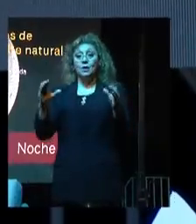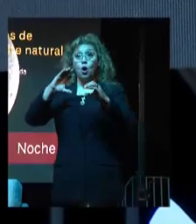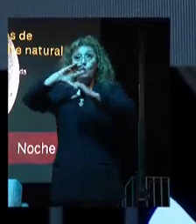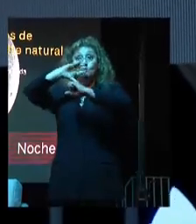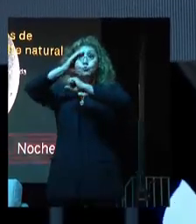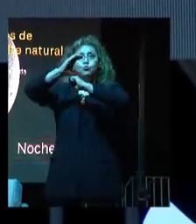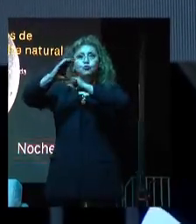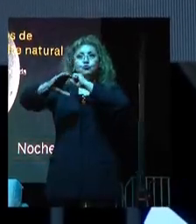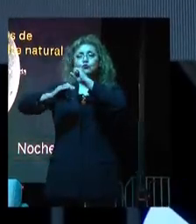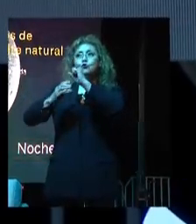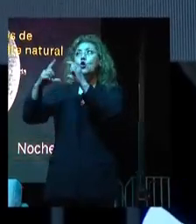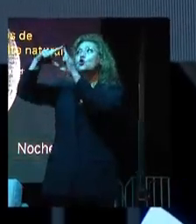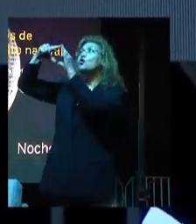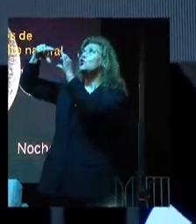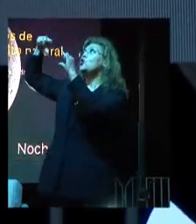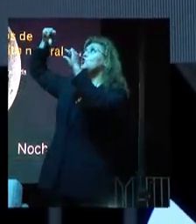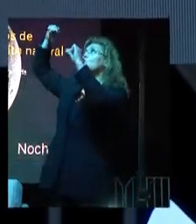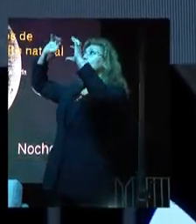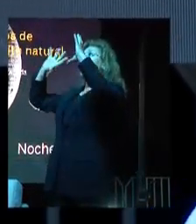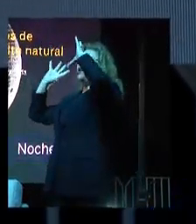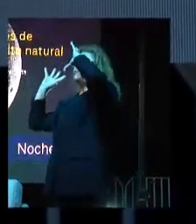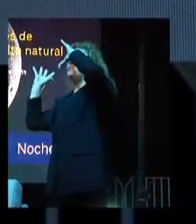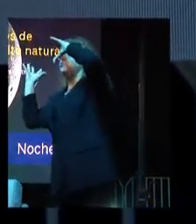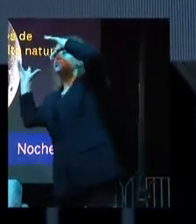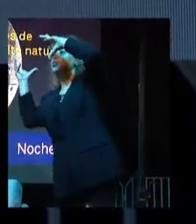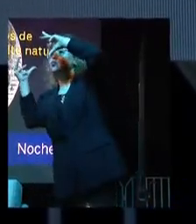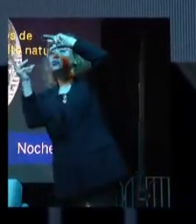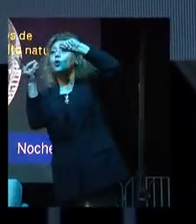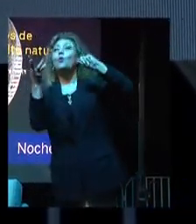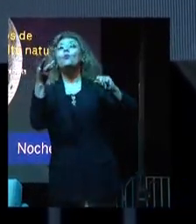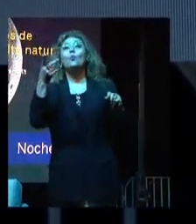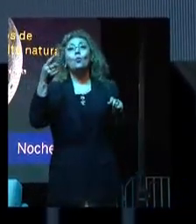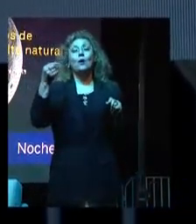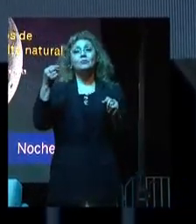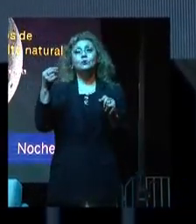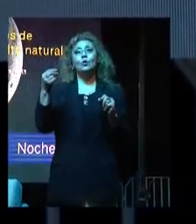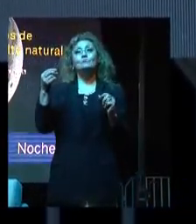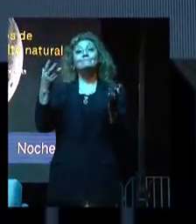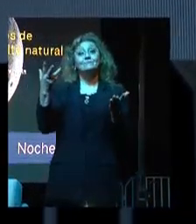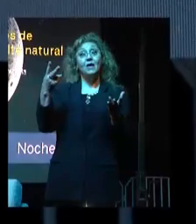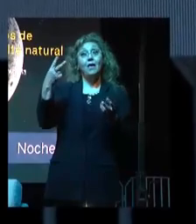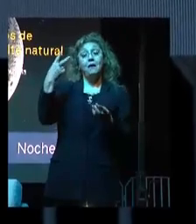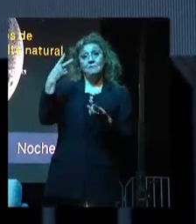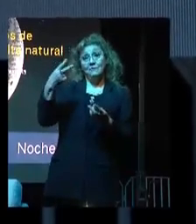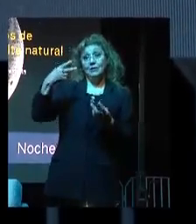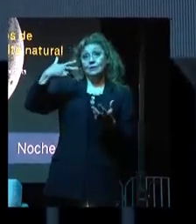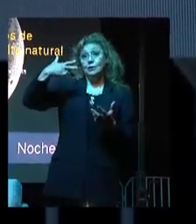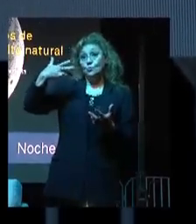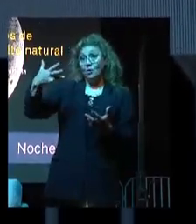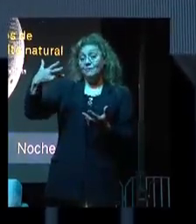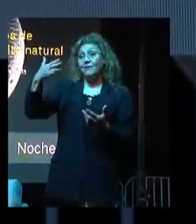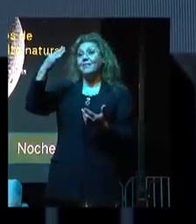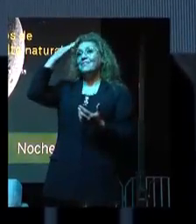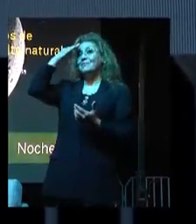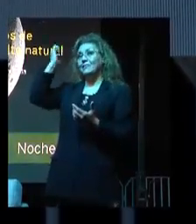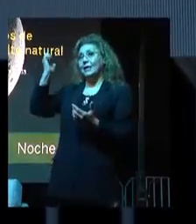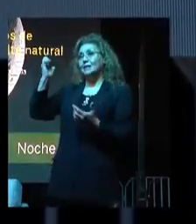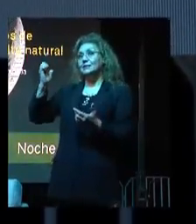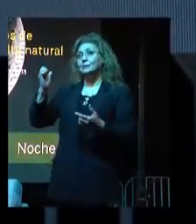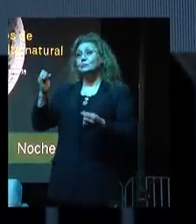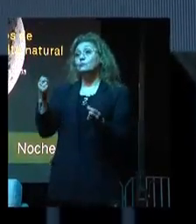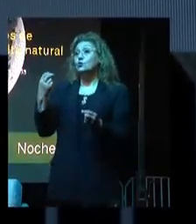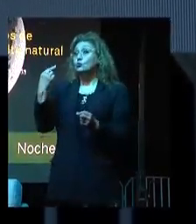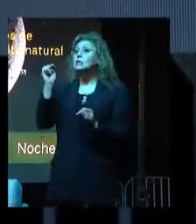una luna llena y la siguiente luna llena son 29 días y medio. Entonces, dos lunaciones son 59